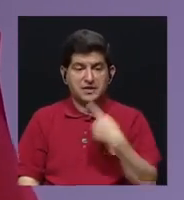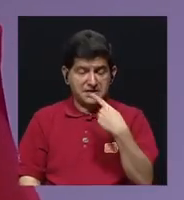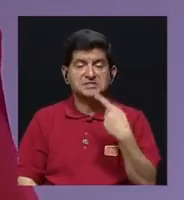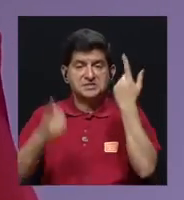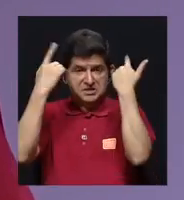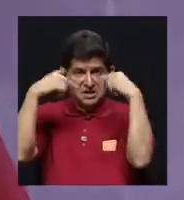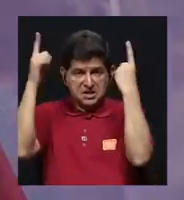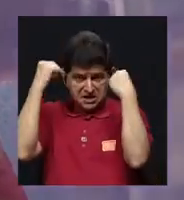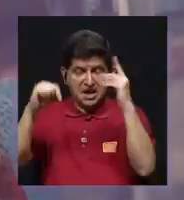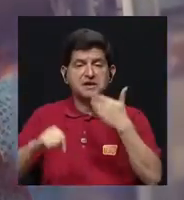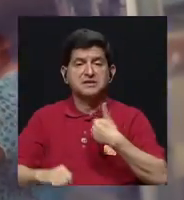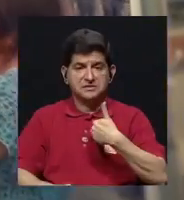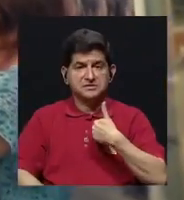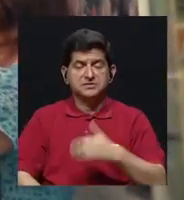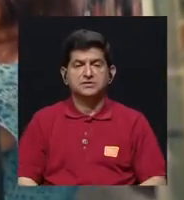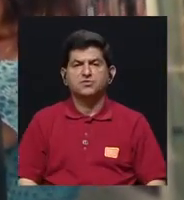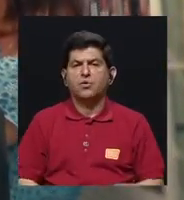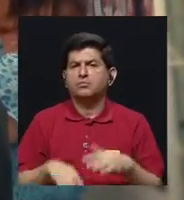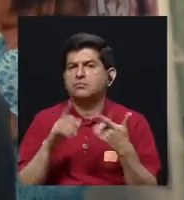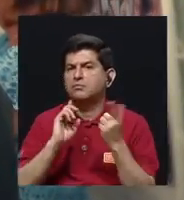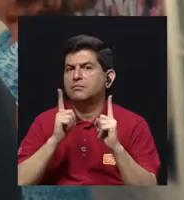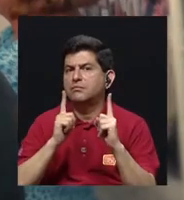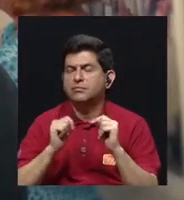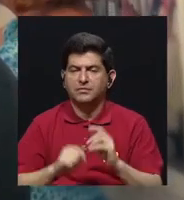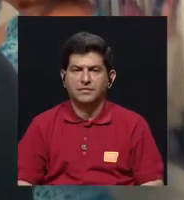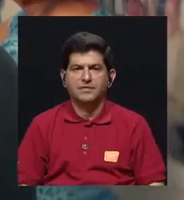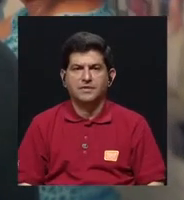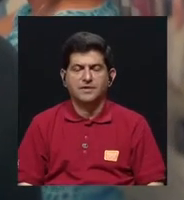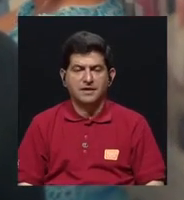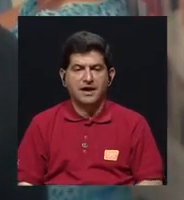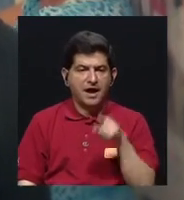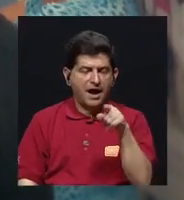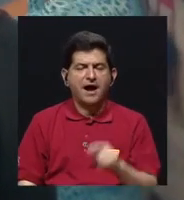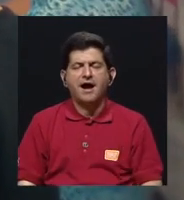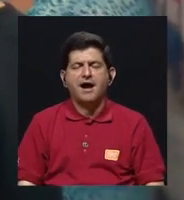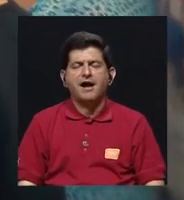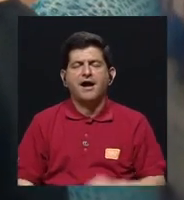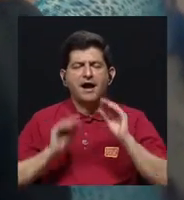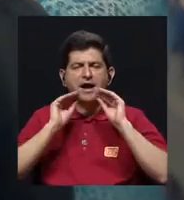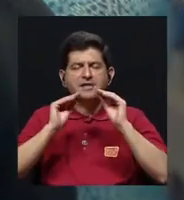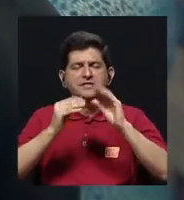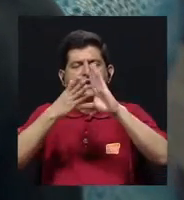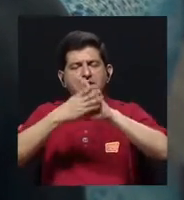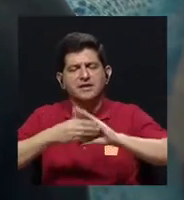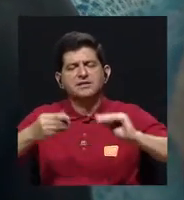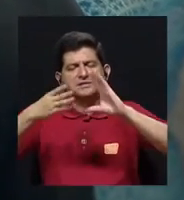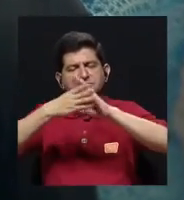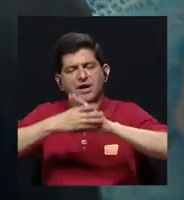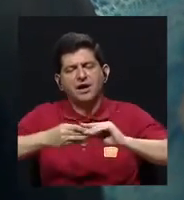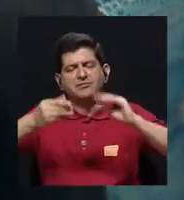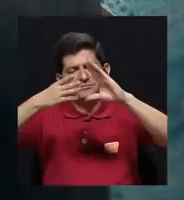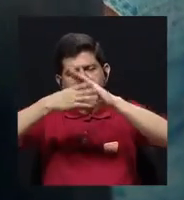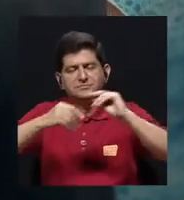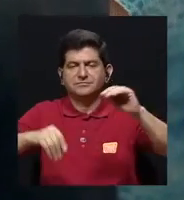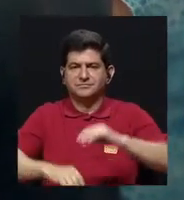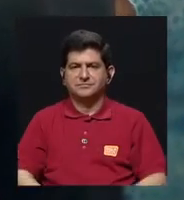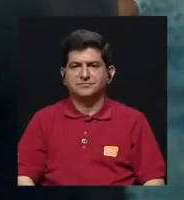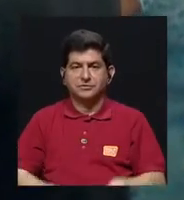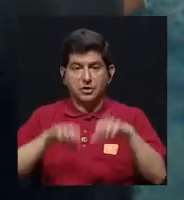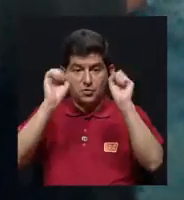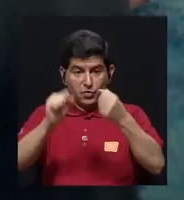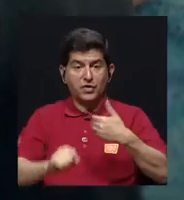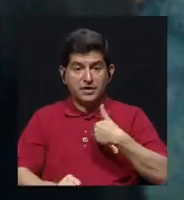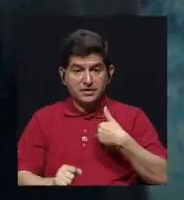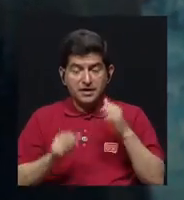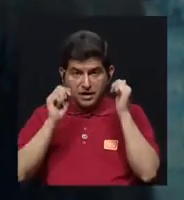como exitosa, es el hecho de enseñarles a contar cuentos. Entonces, desde que